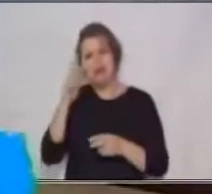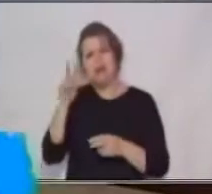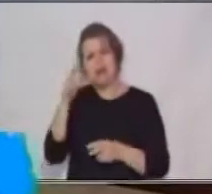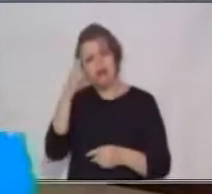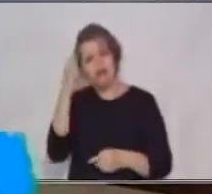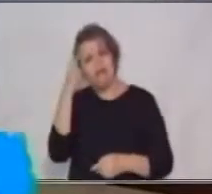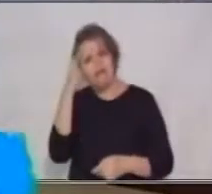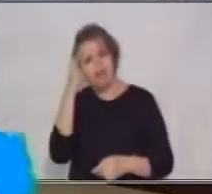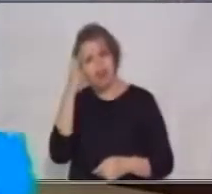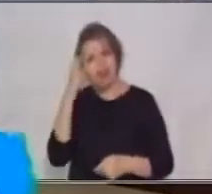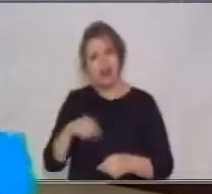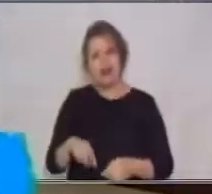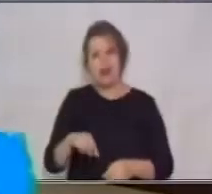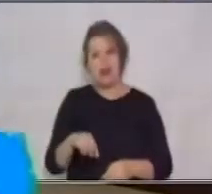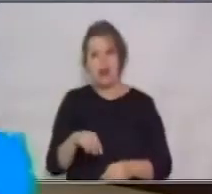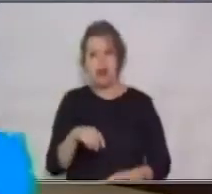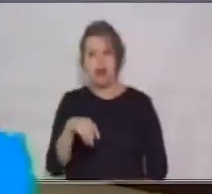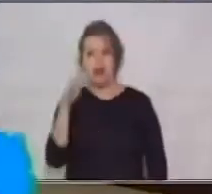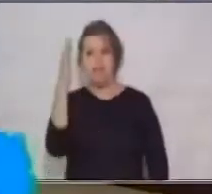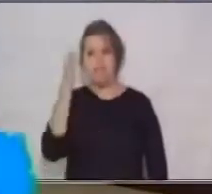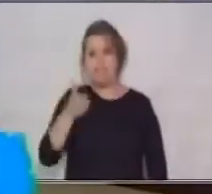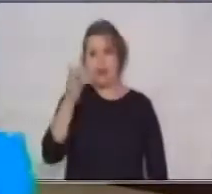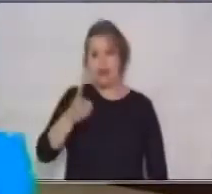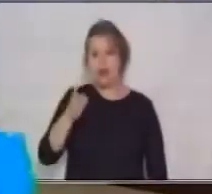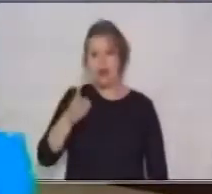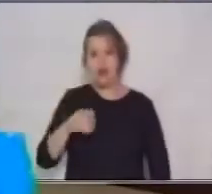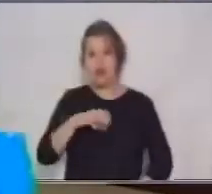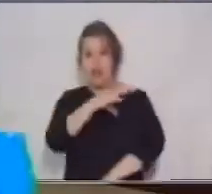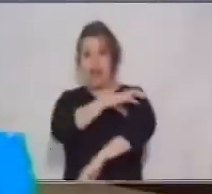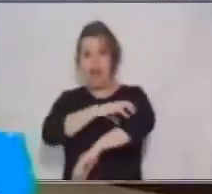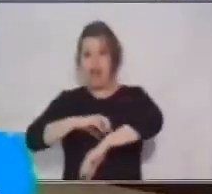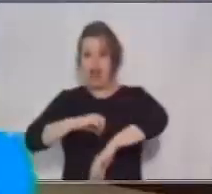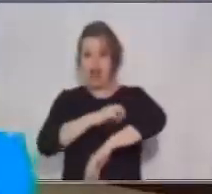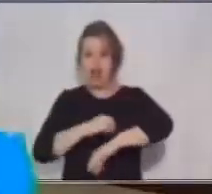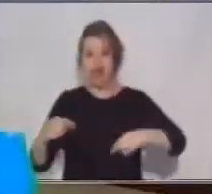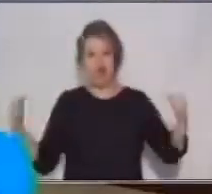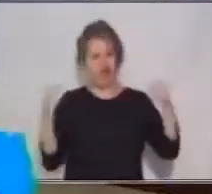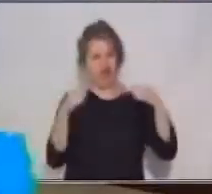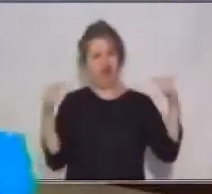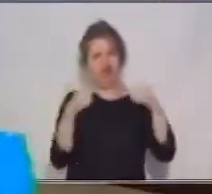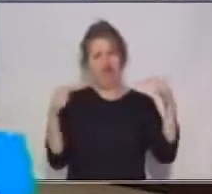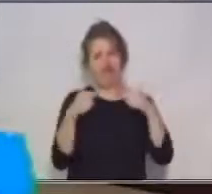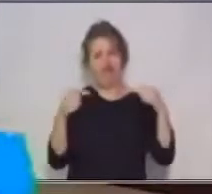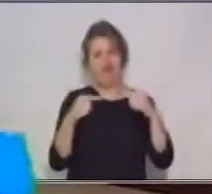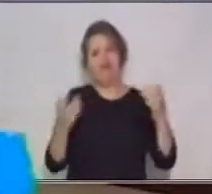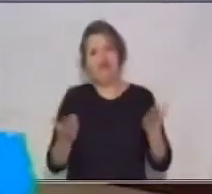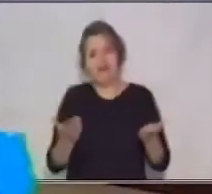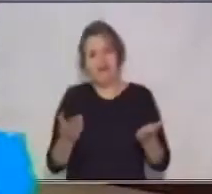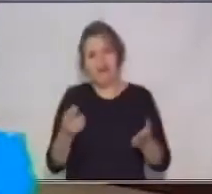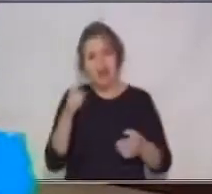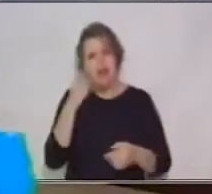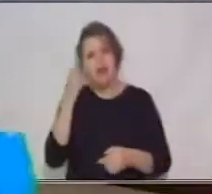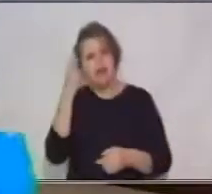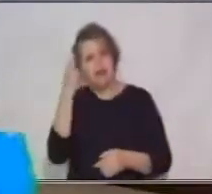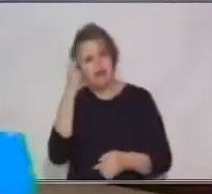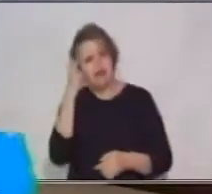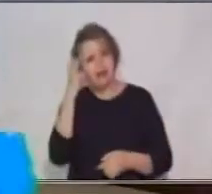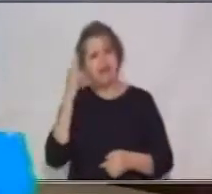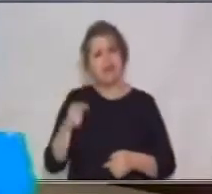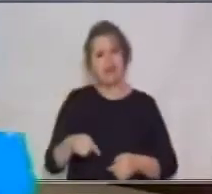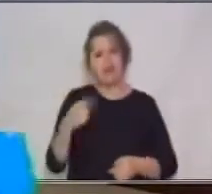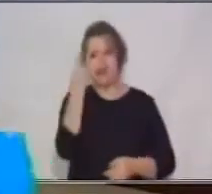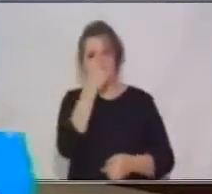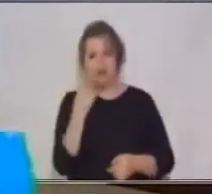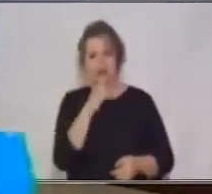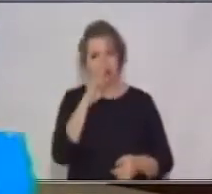el perro y el gato se pelean. ¿Cómo podemos identificar en este otro caso? También podemos identificar que no solamente puede ser un